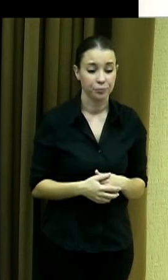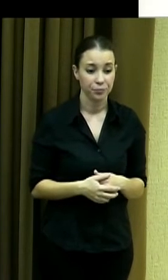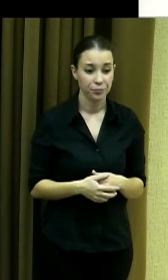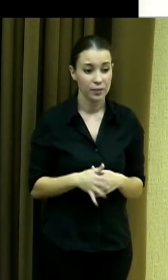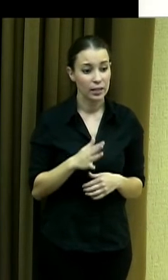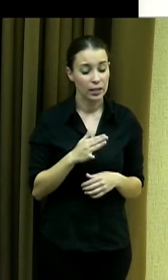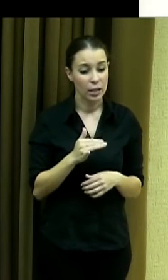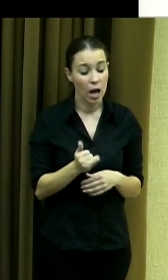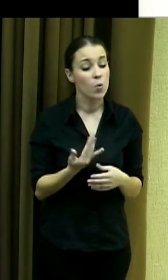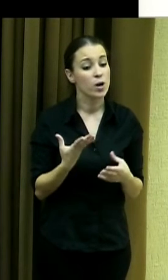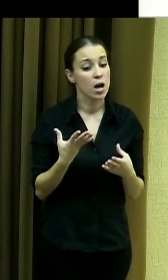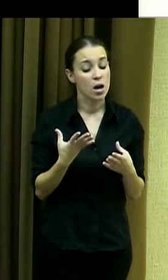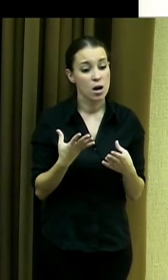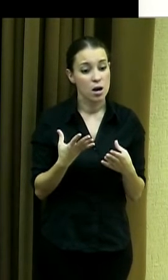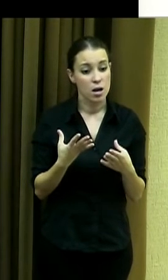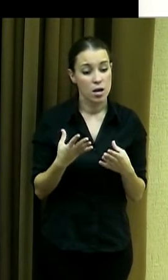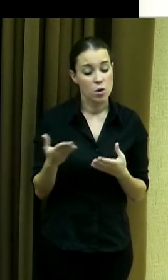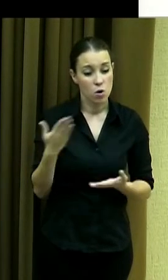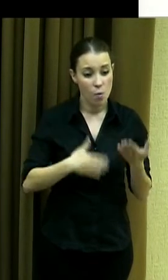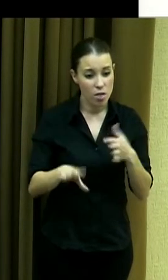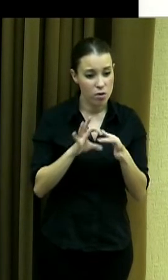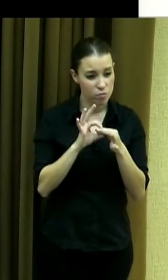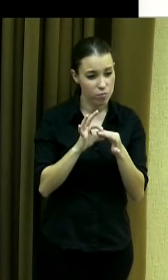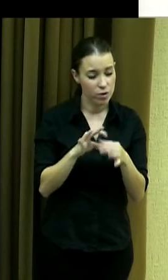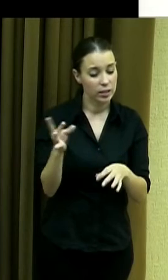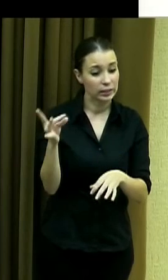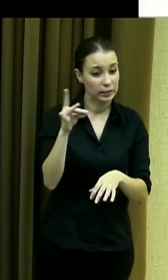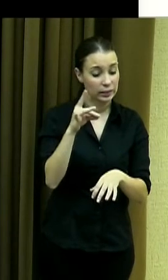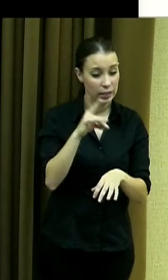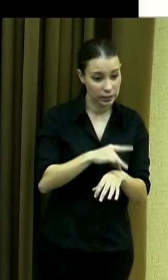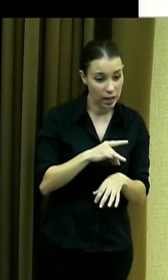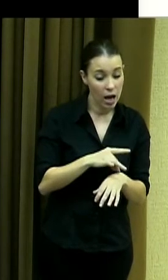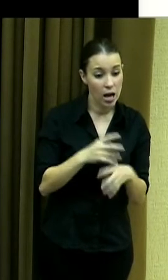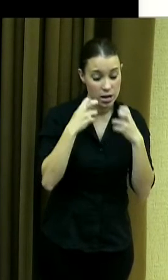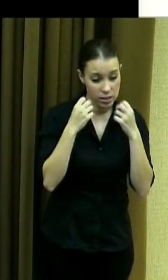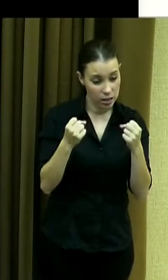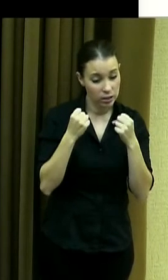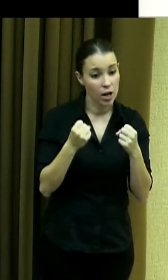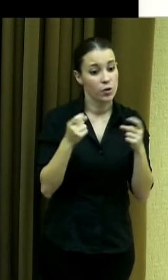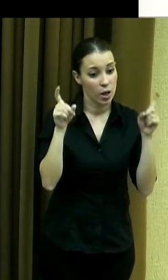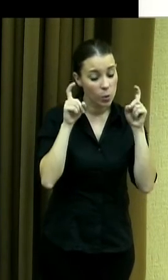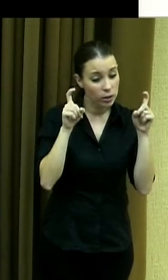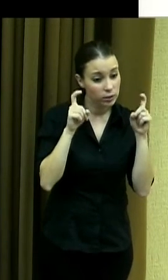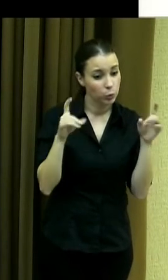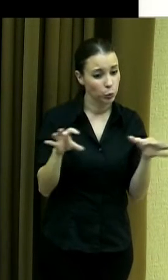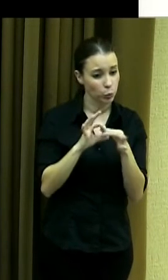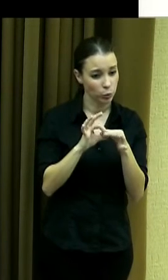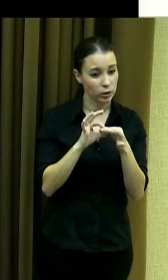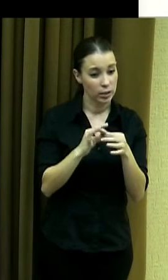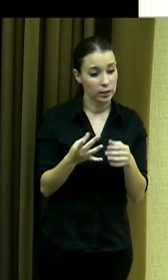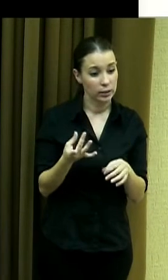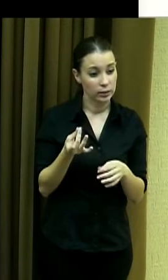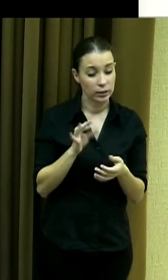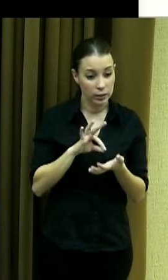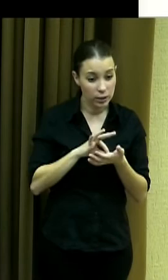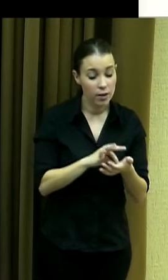existe una estrecha colaboración entre el mundo sanitario y el educativo, de tal manera que en cuanto desde el Servicio de